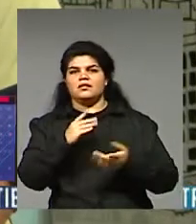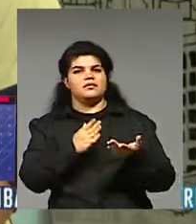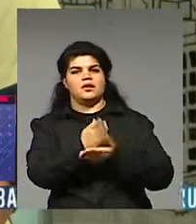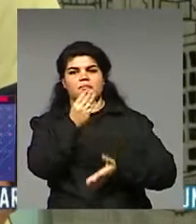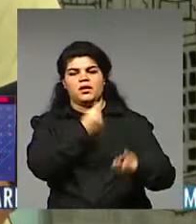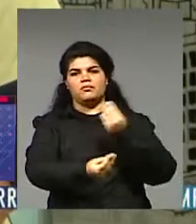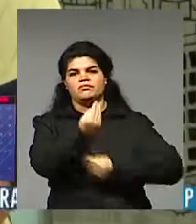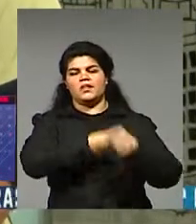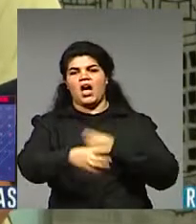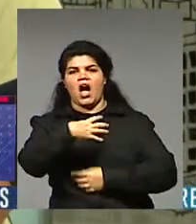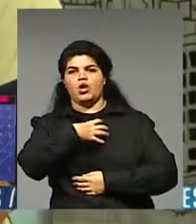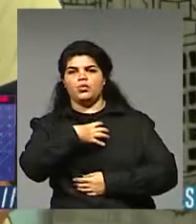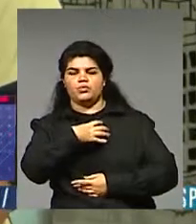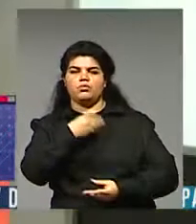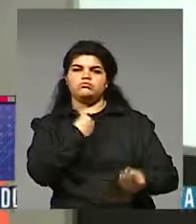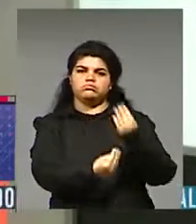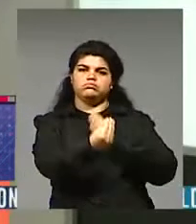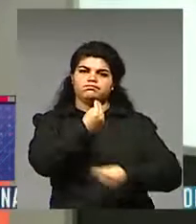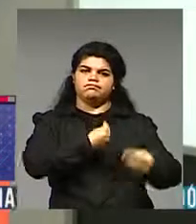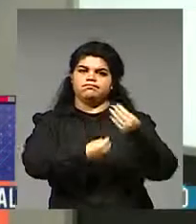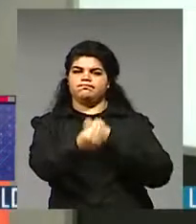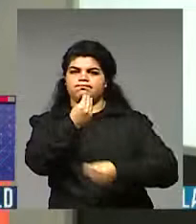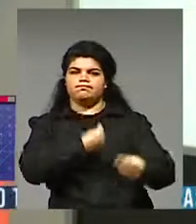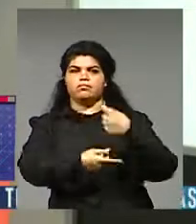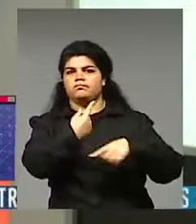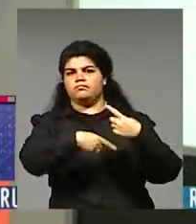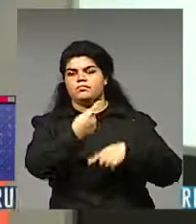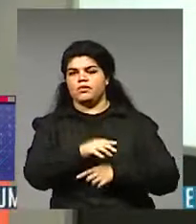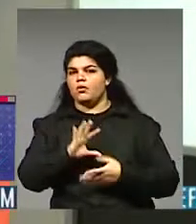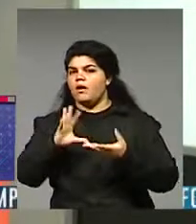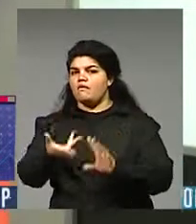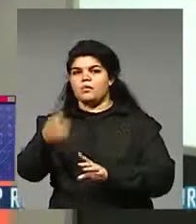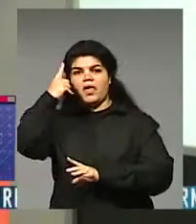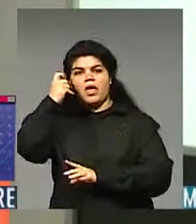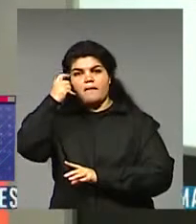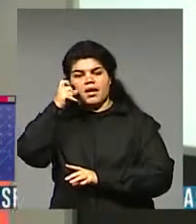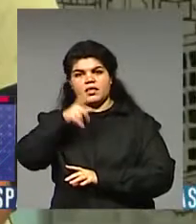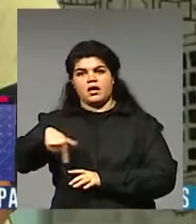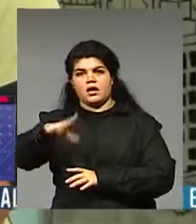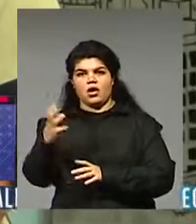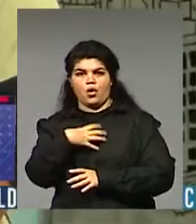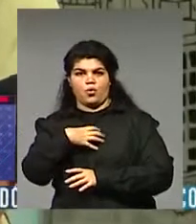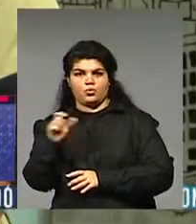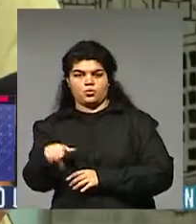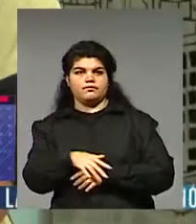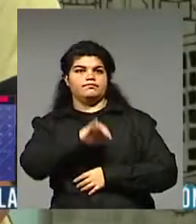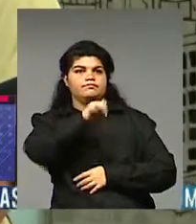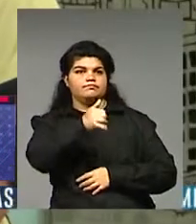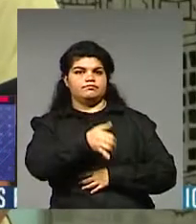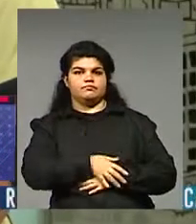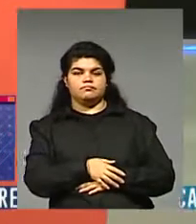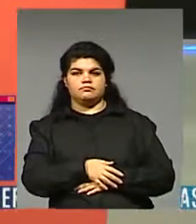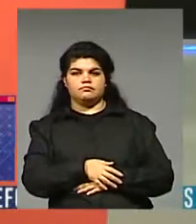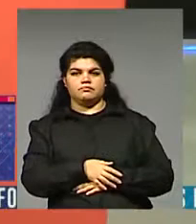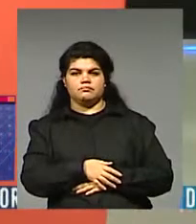los alumnos de la cátedra. Claro, también es parte de la formación que reciben. Es parte de la formación del grado. Uh-huh. ¿Qué dicen los chicos que,